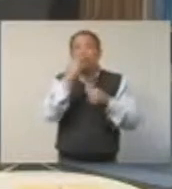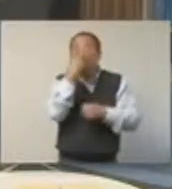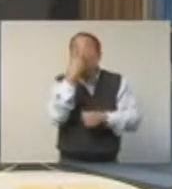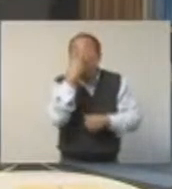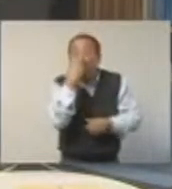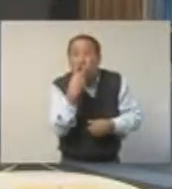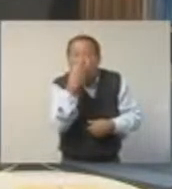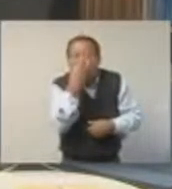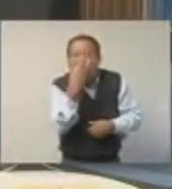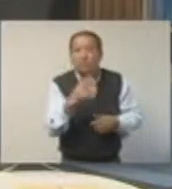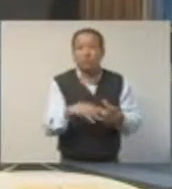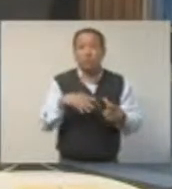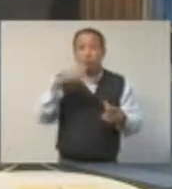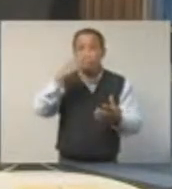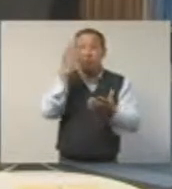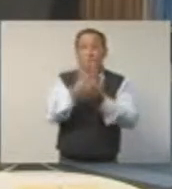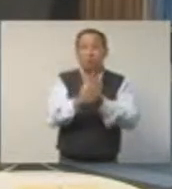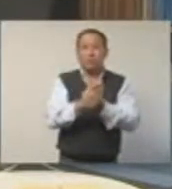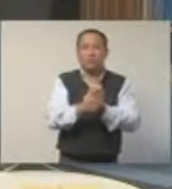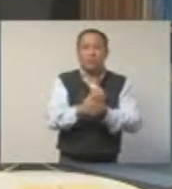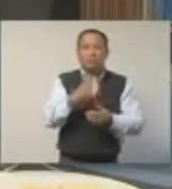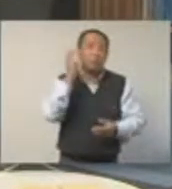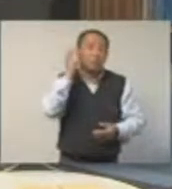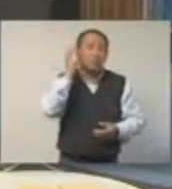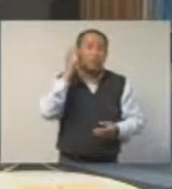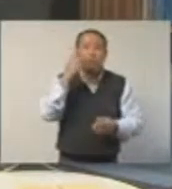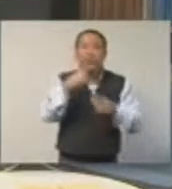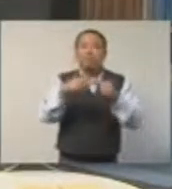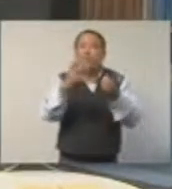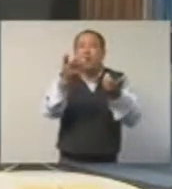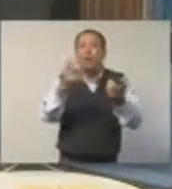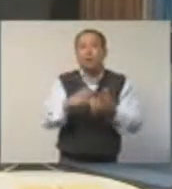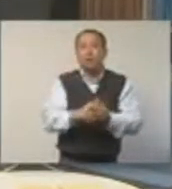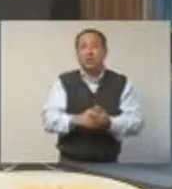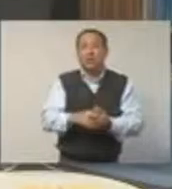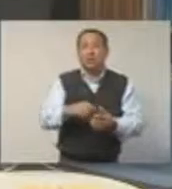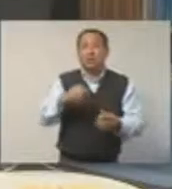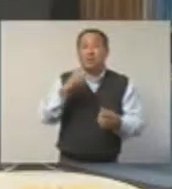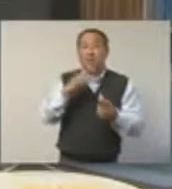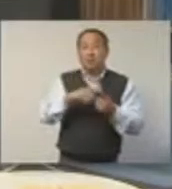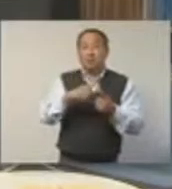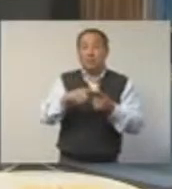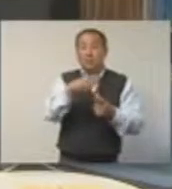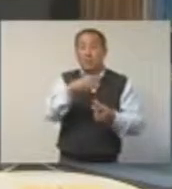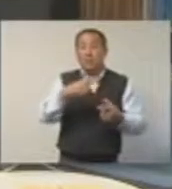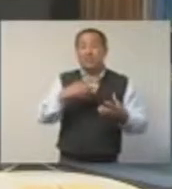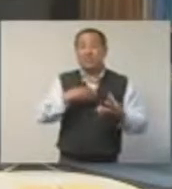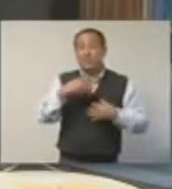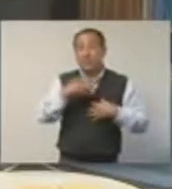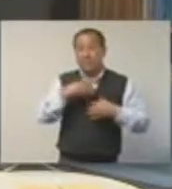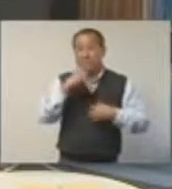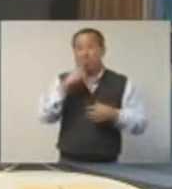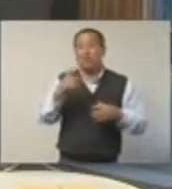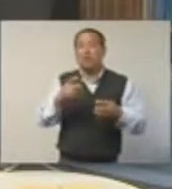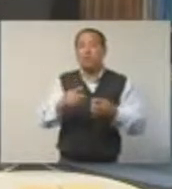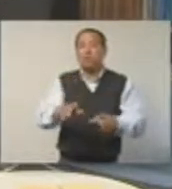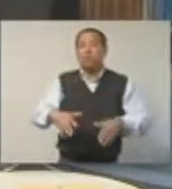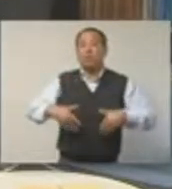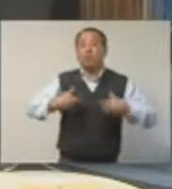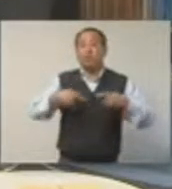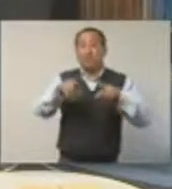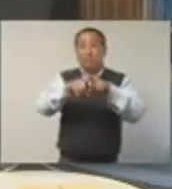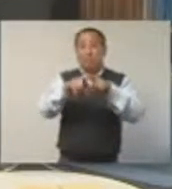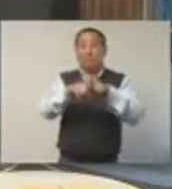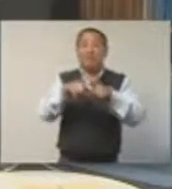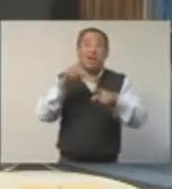te dice, señorita, su ticket es el T45, es imposible que una persona con discapacidad visual pueda enterarse de en qué momento